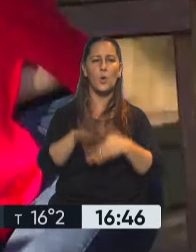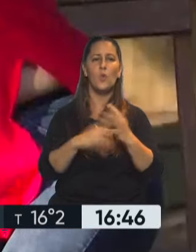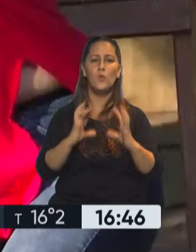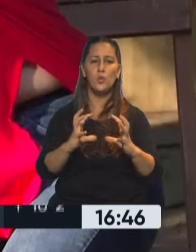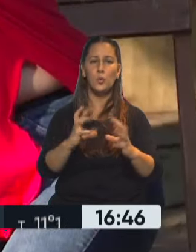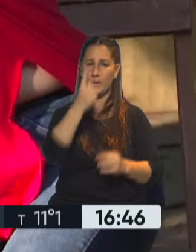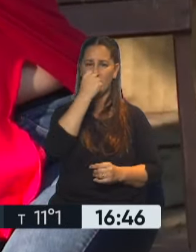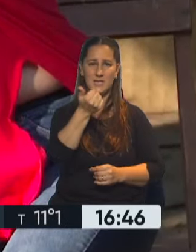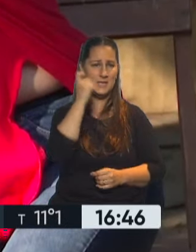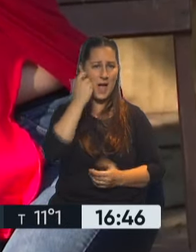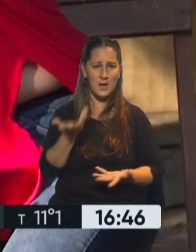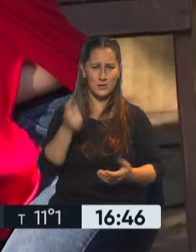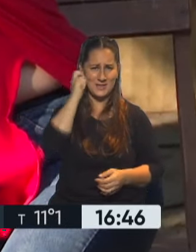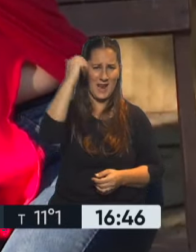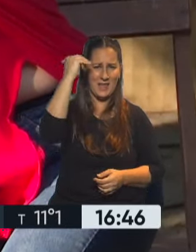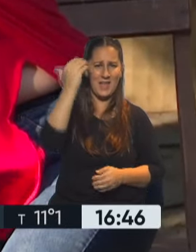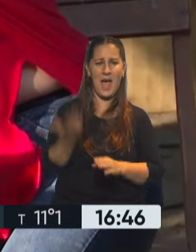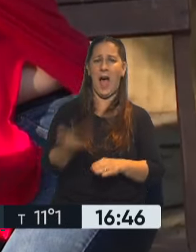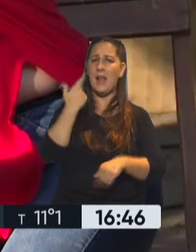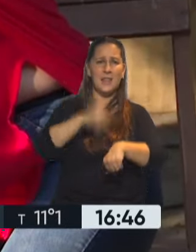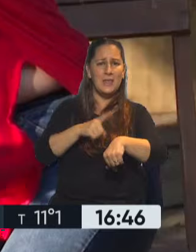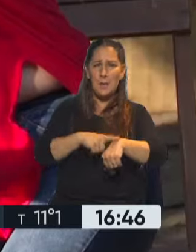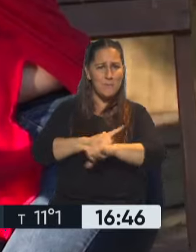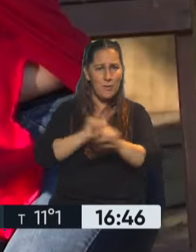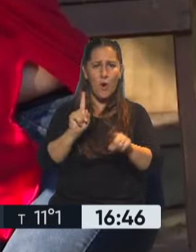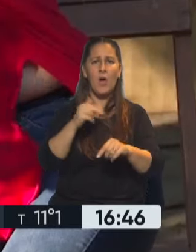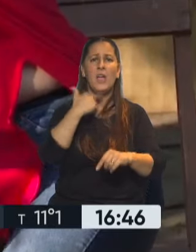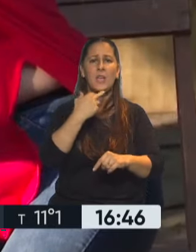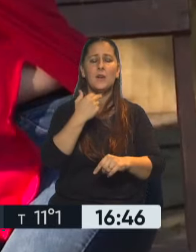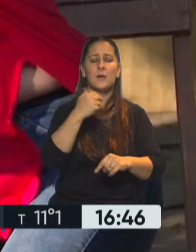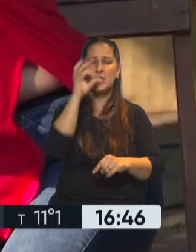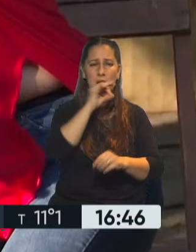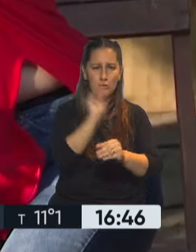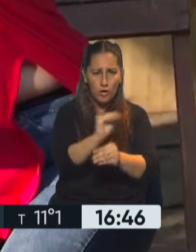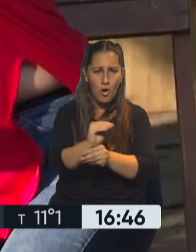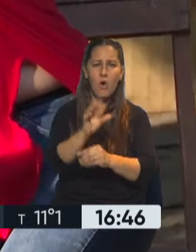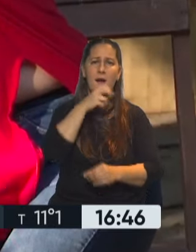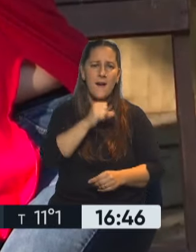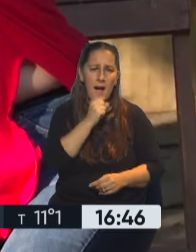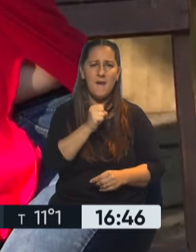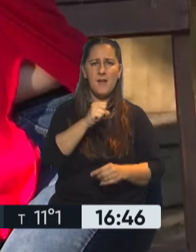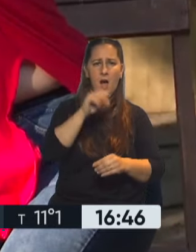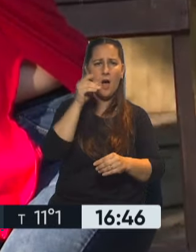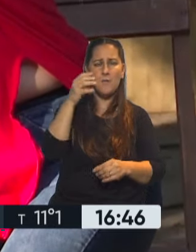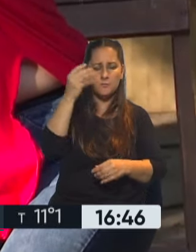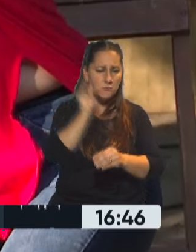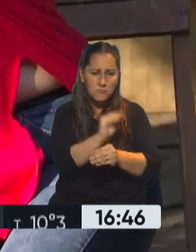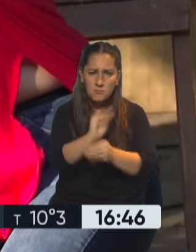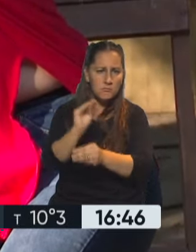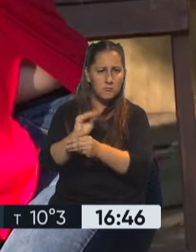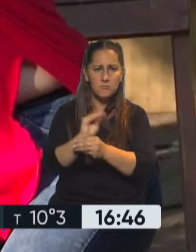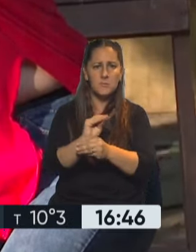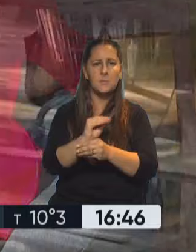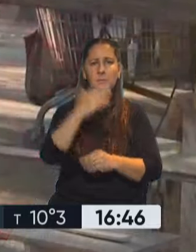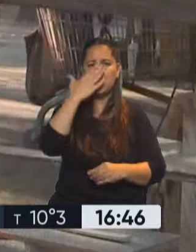tenía 26 años. Porque antes no teníamos tiempo, claro. Había que criar los chanchos, que criar las ovejas, las cabras, cuidar. Y